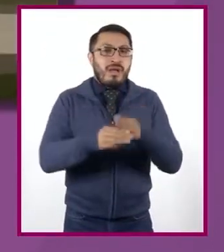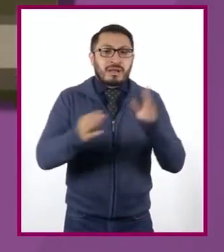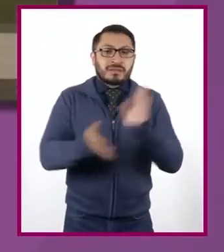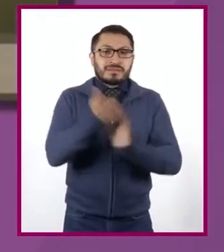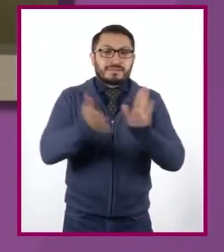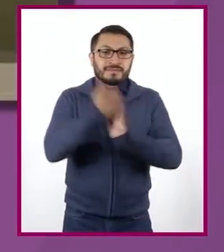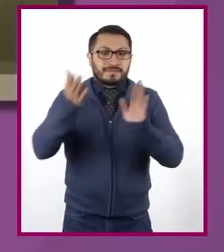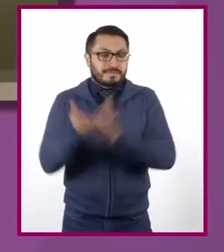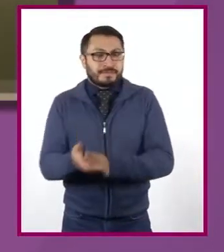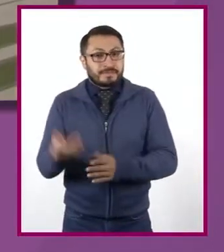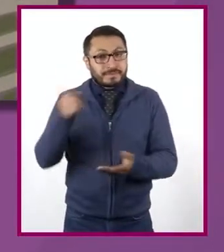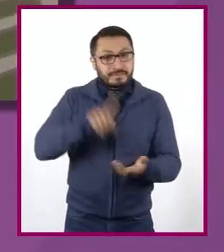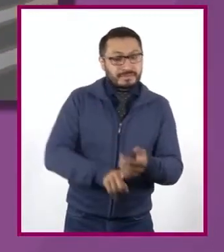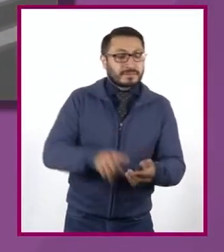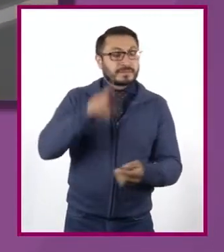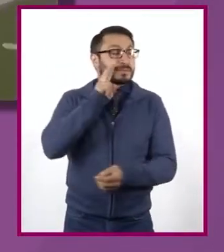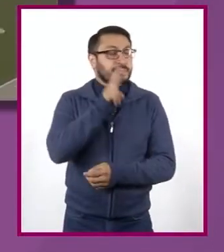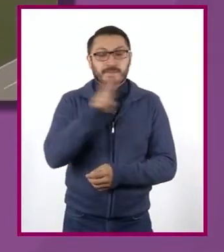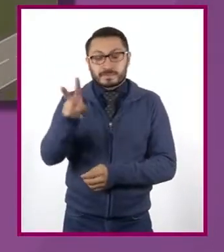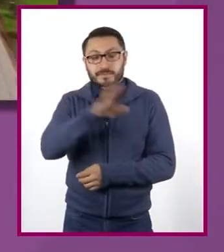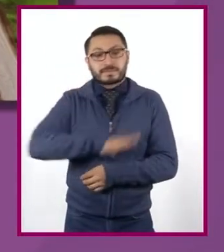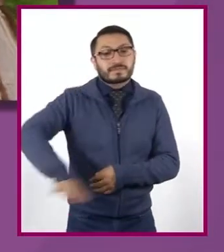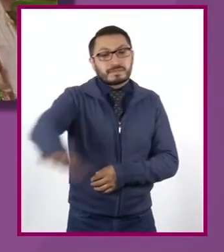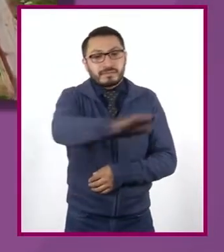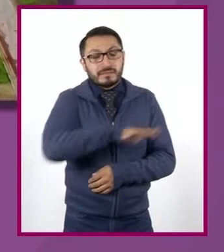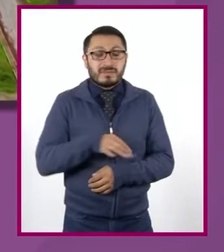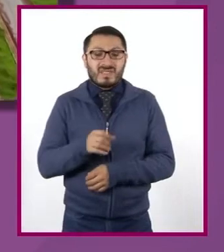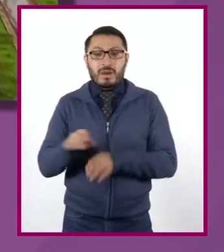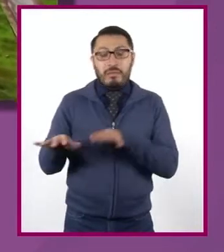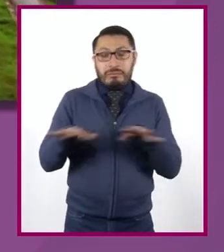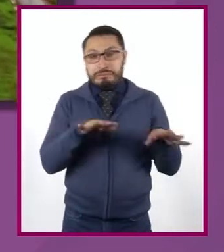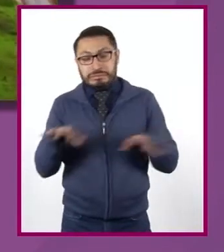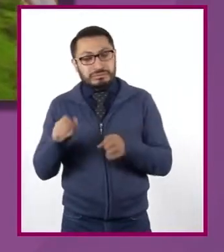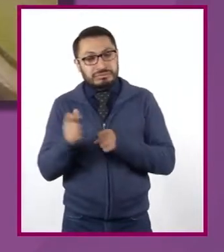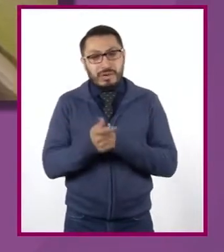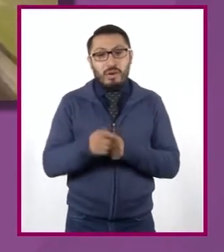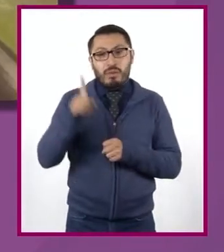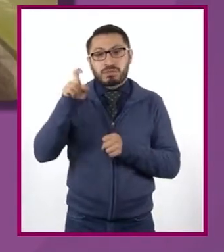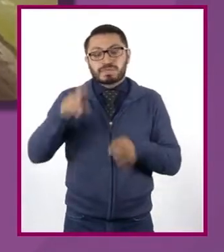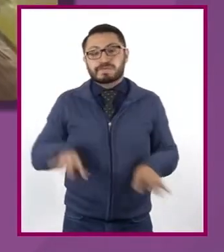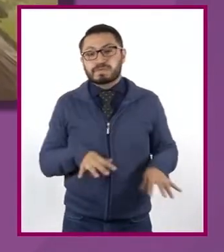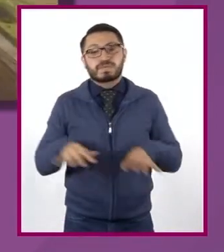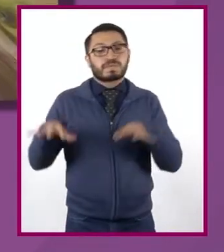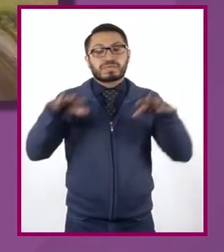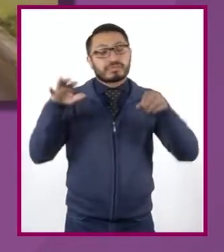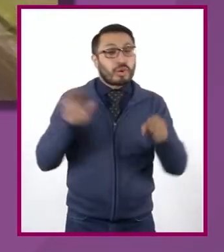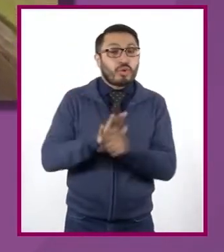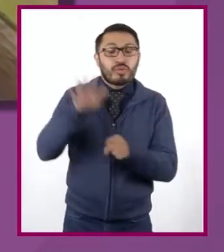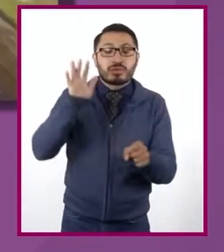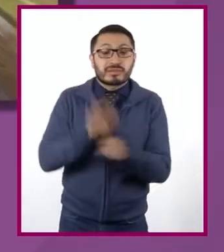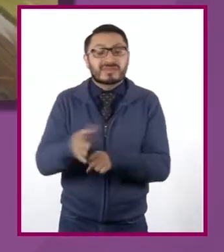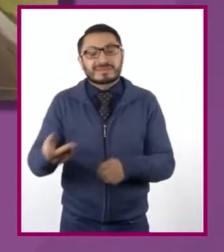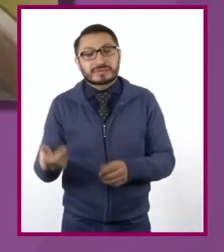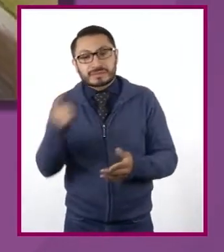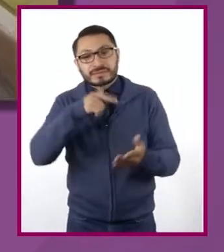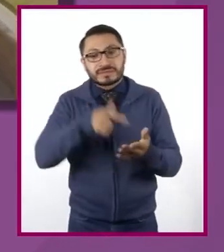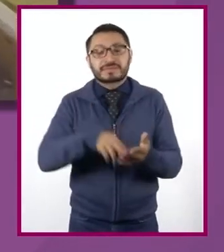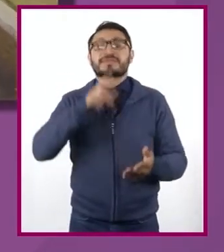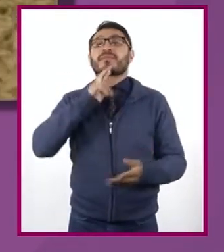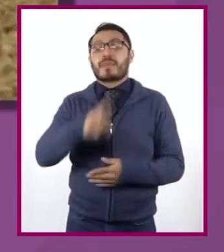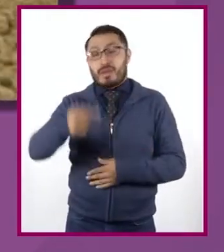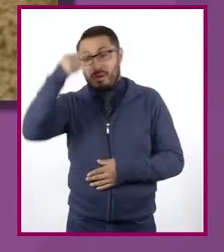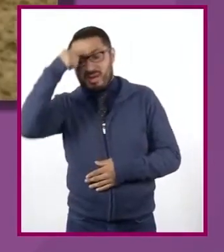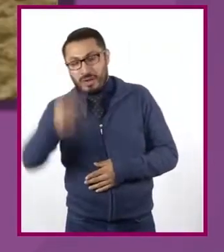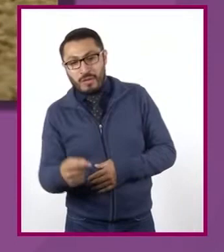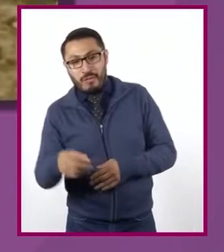construir, tomando en cuenta el tipo de suelo, si es una zona sísmica, de inundación, o cuál es la orientación adecuada para